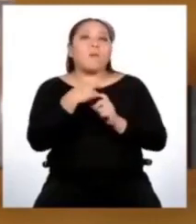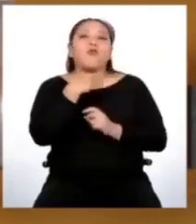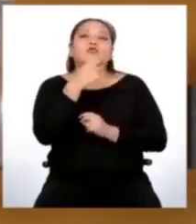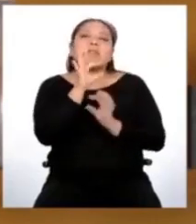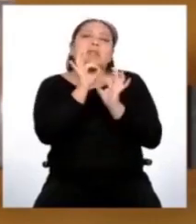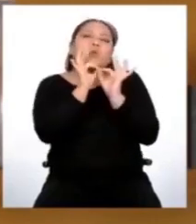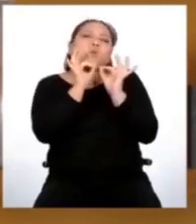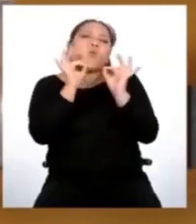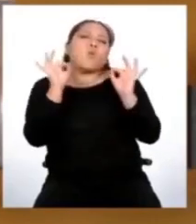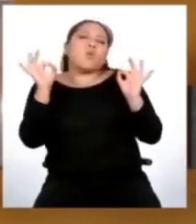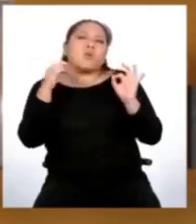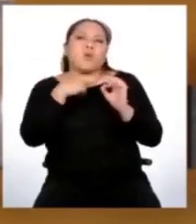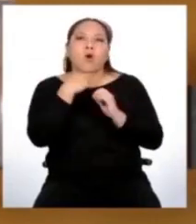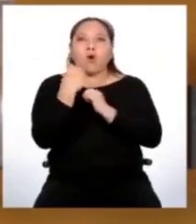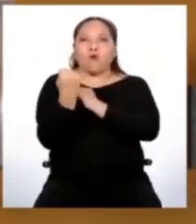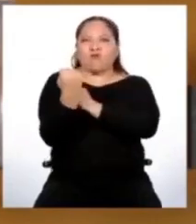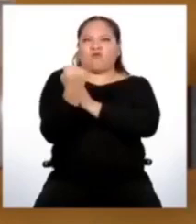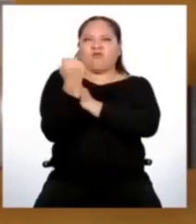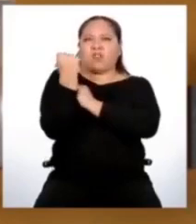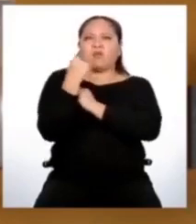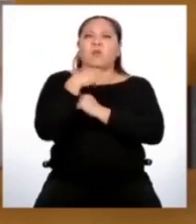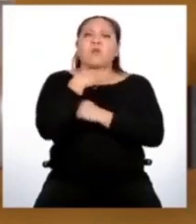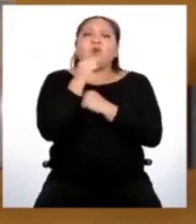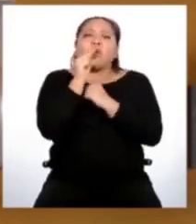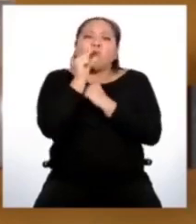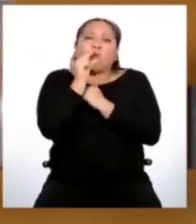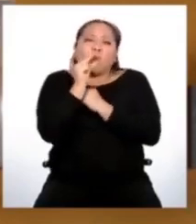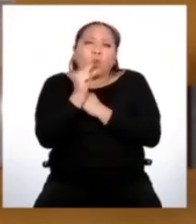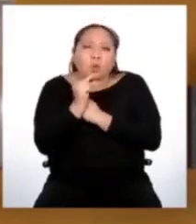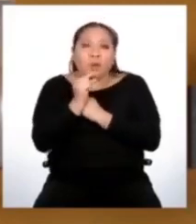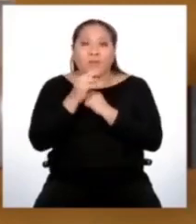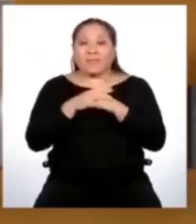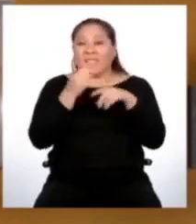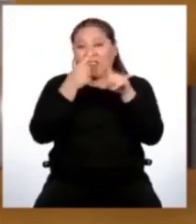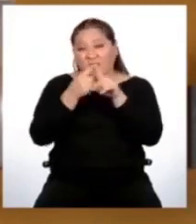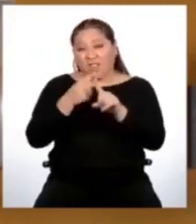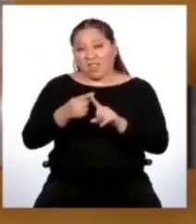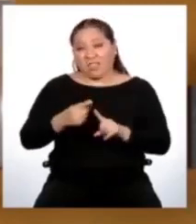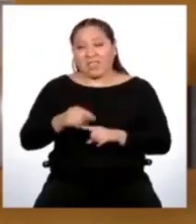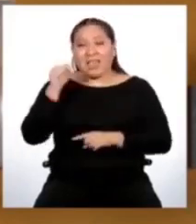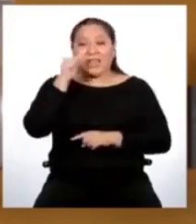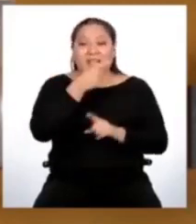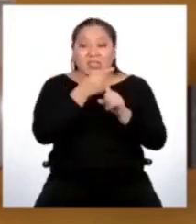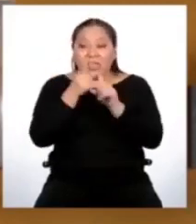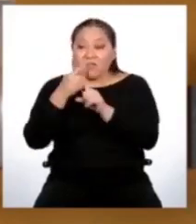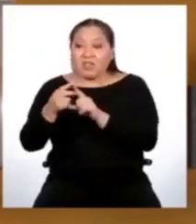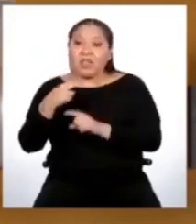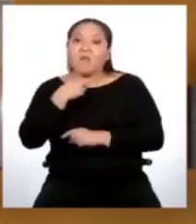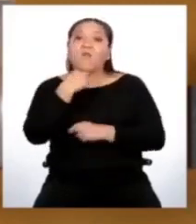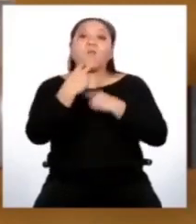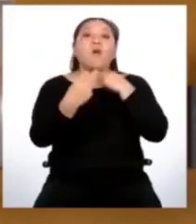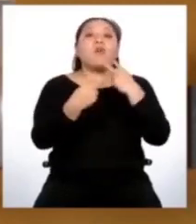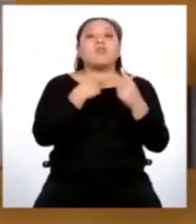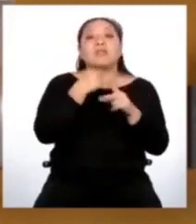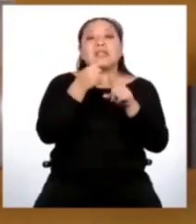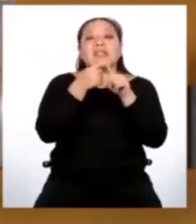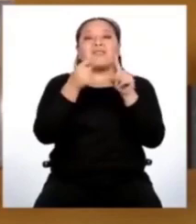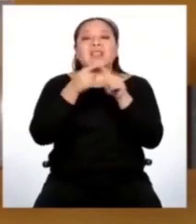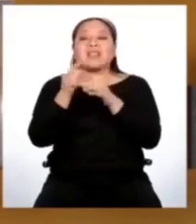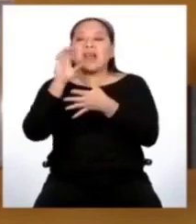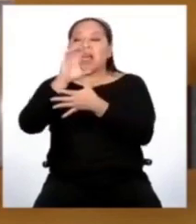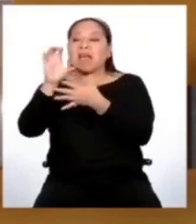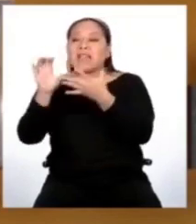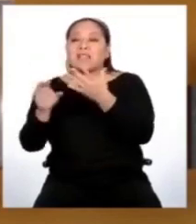finas, claras, muy gruesas o apagadas, entre otras. Estas diferentes voces responden a diferentes